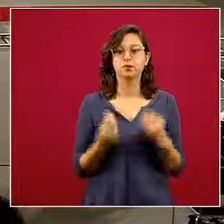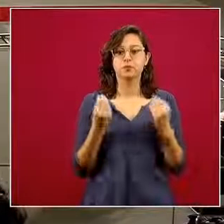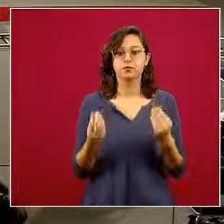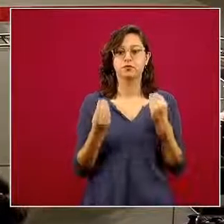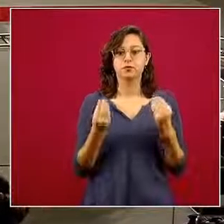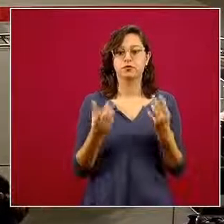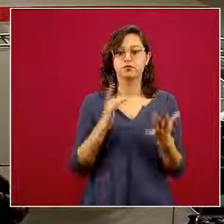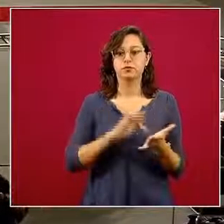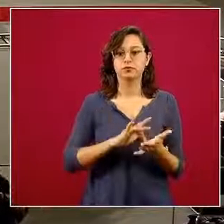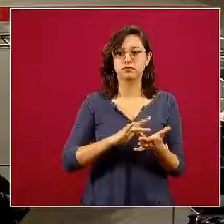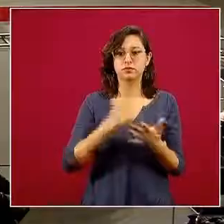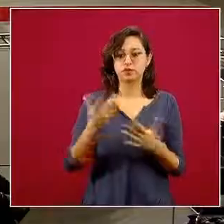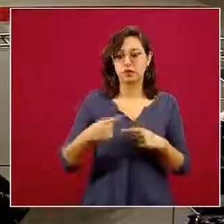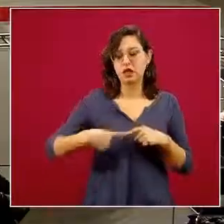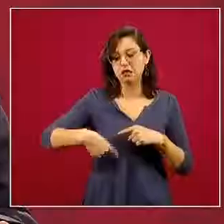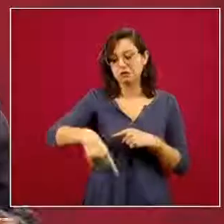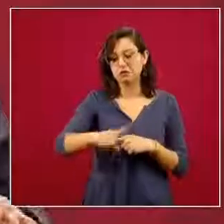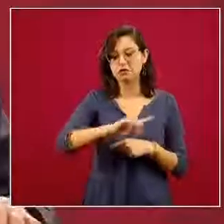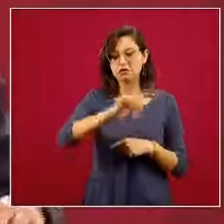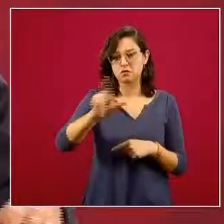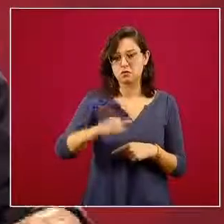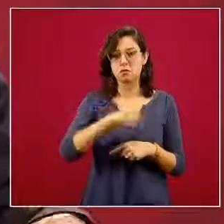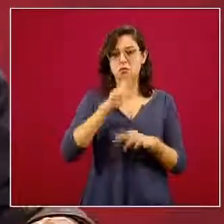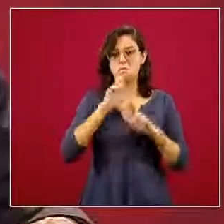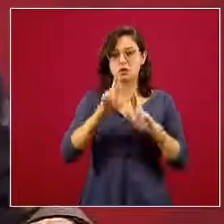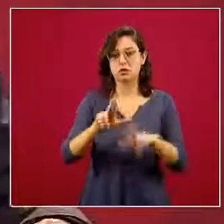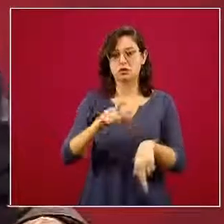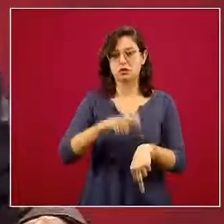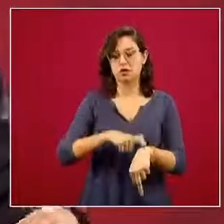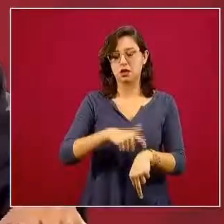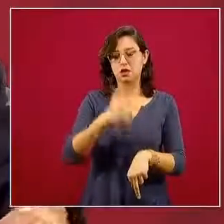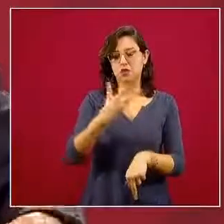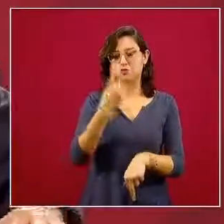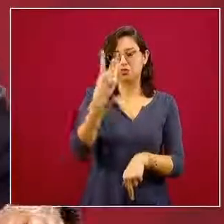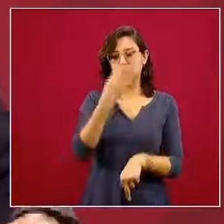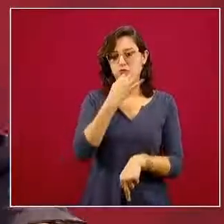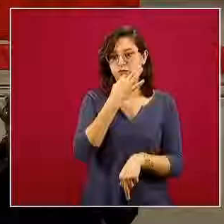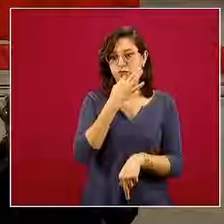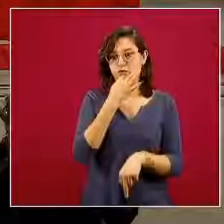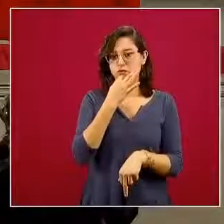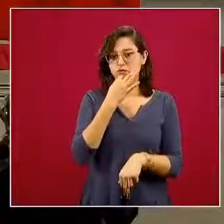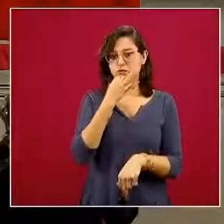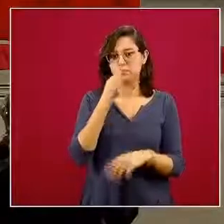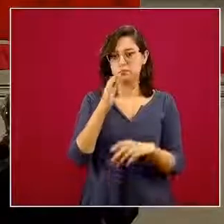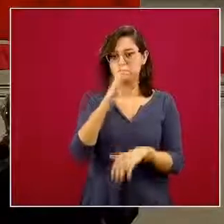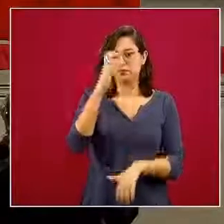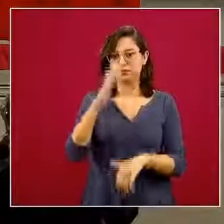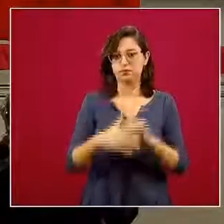pregunta. Vemos la otra al curso de la semana. Son las 20:02. Aquí terminamos. Muchas gracias.